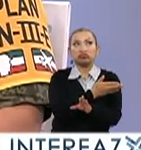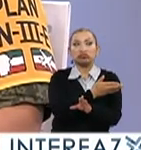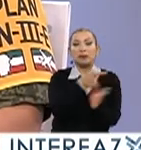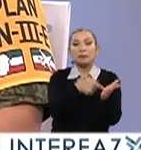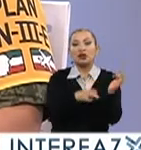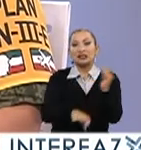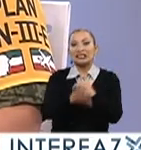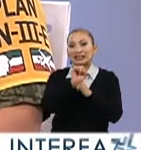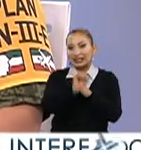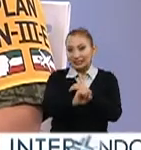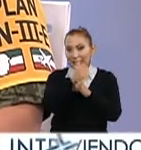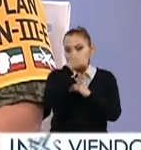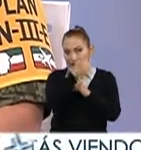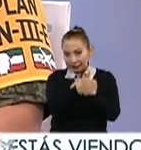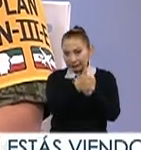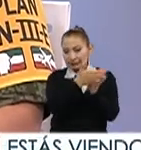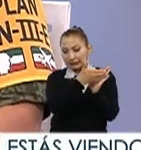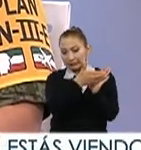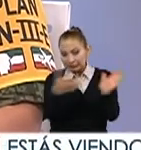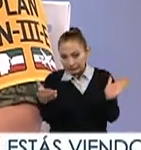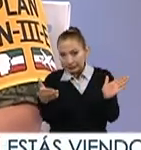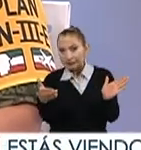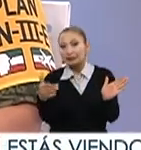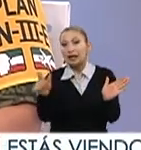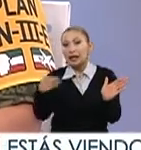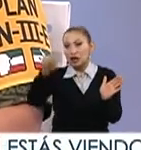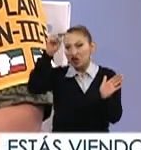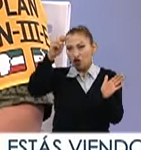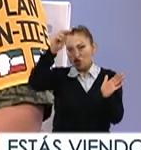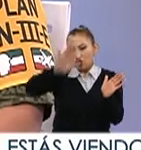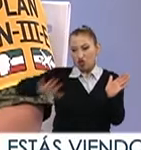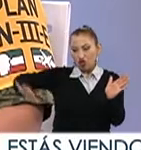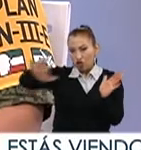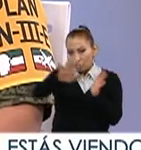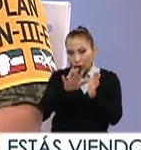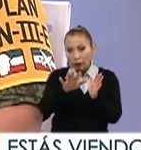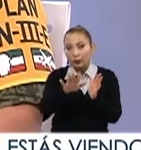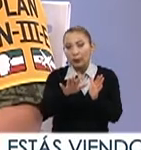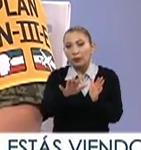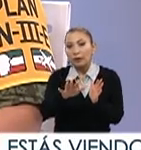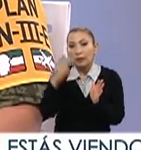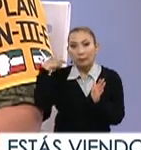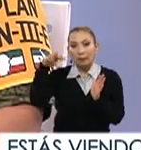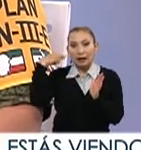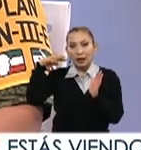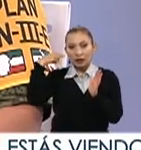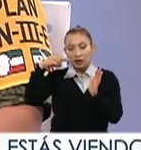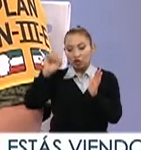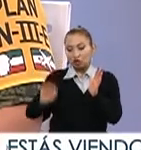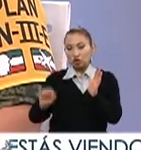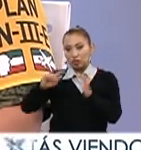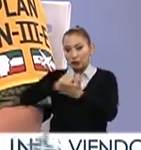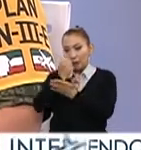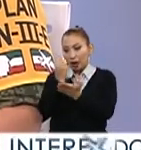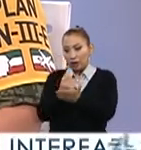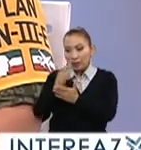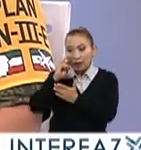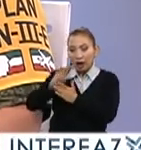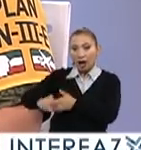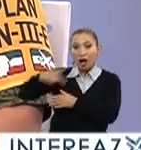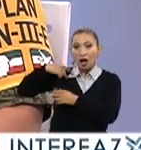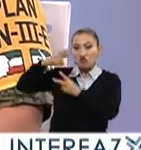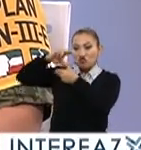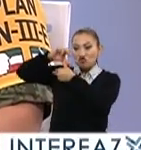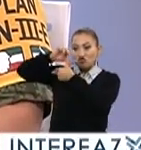de 1966, cuando en el norte de Veracruz y en el sur de Tamaulipas impacta